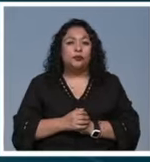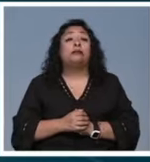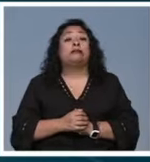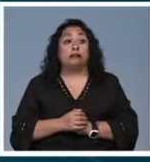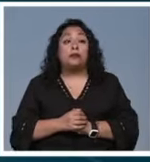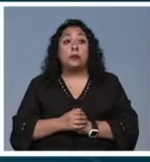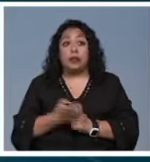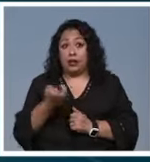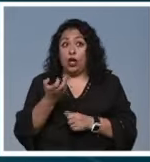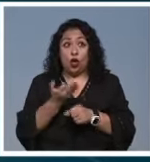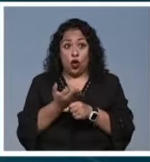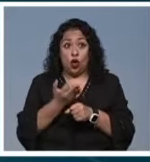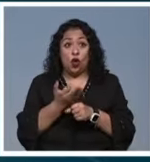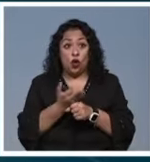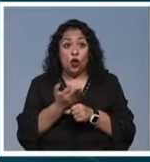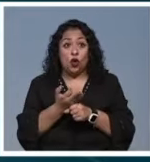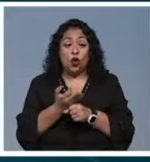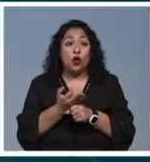Justamente ahorita